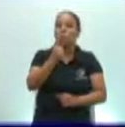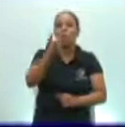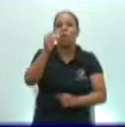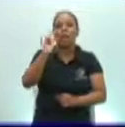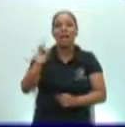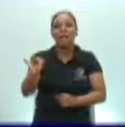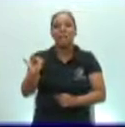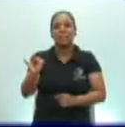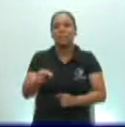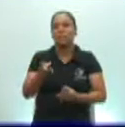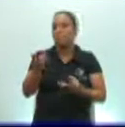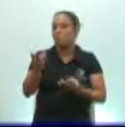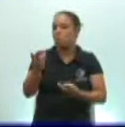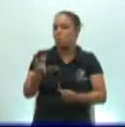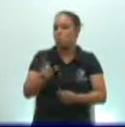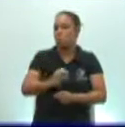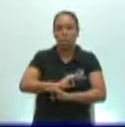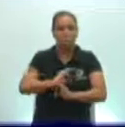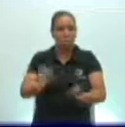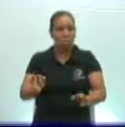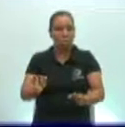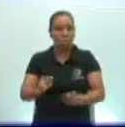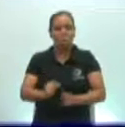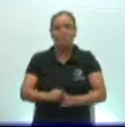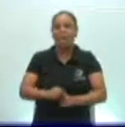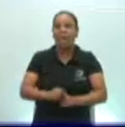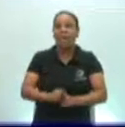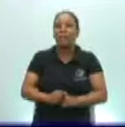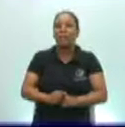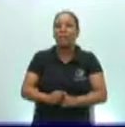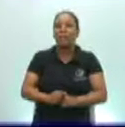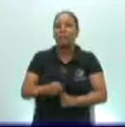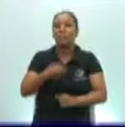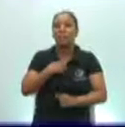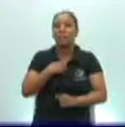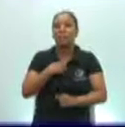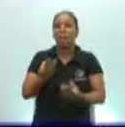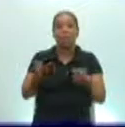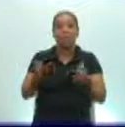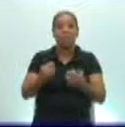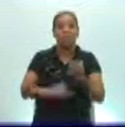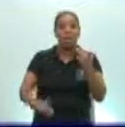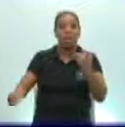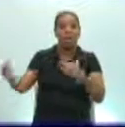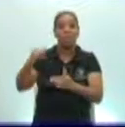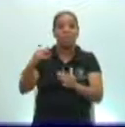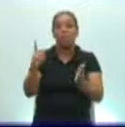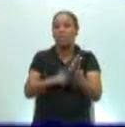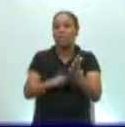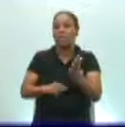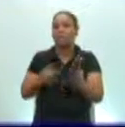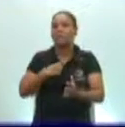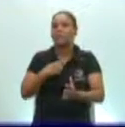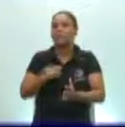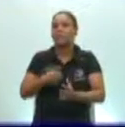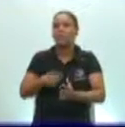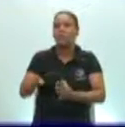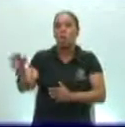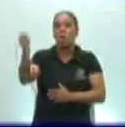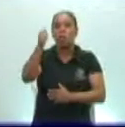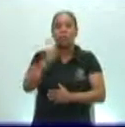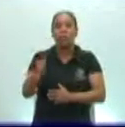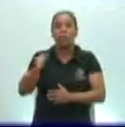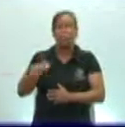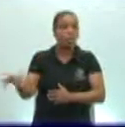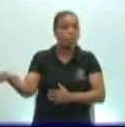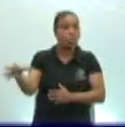números arábigos, representa la cantidad de niveles de energía que tienen los átomos de todos los elementos químicos que se encuentran